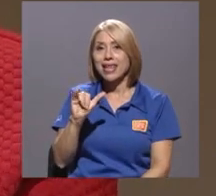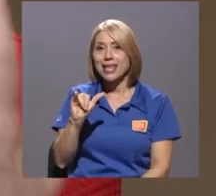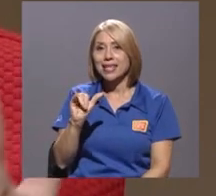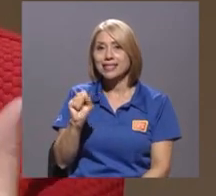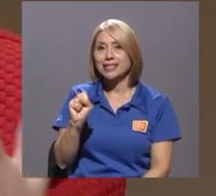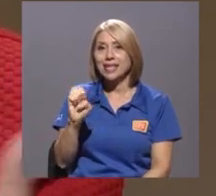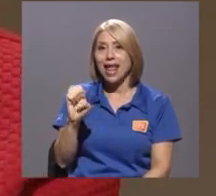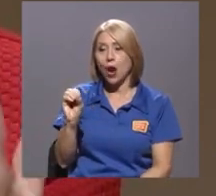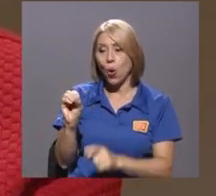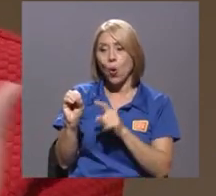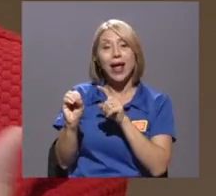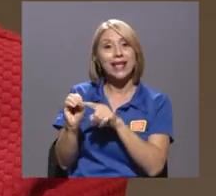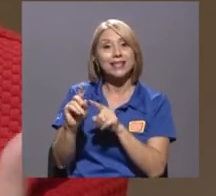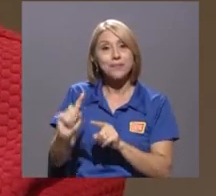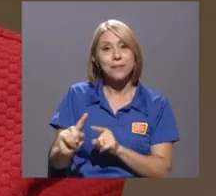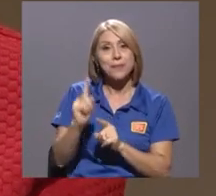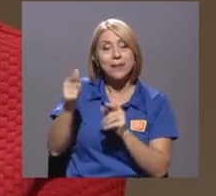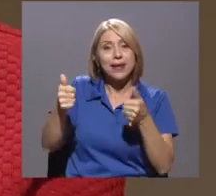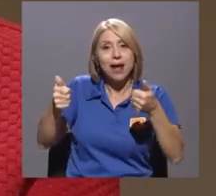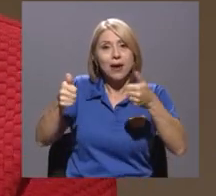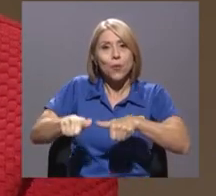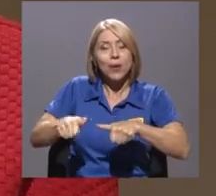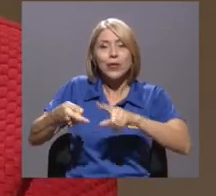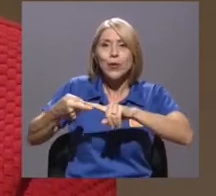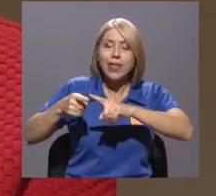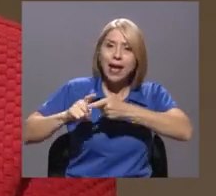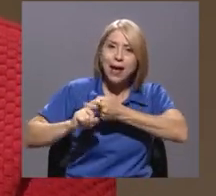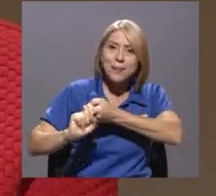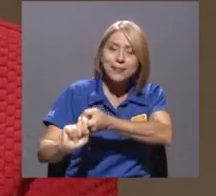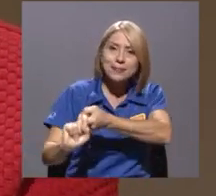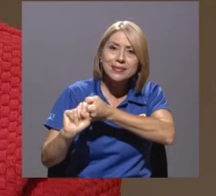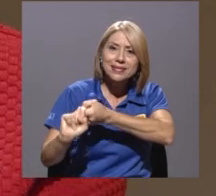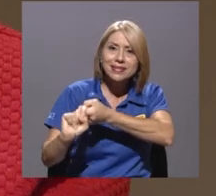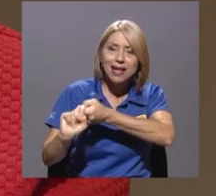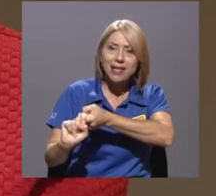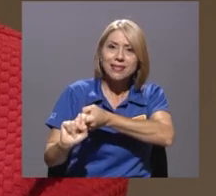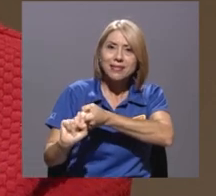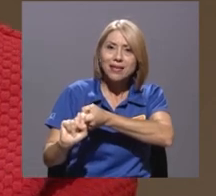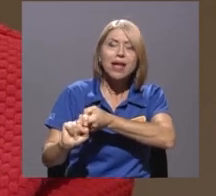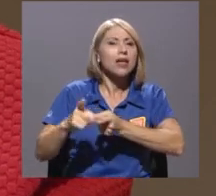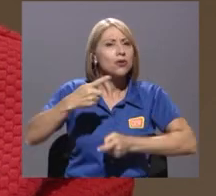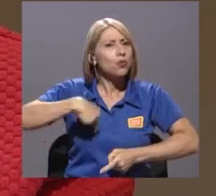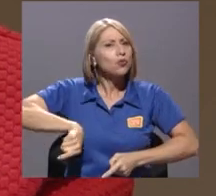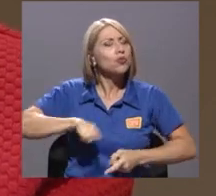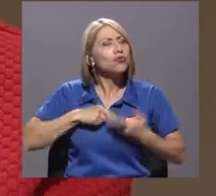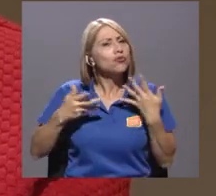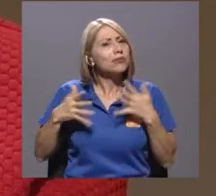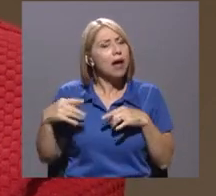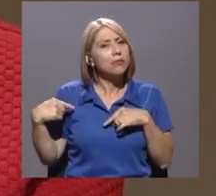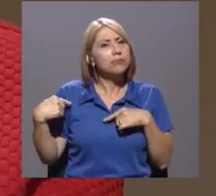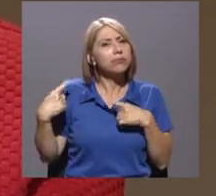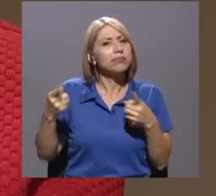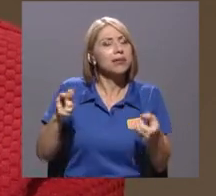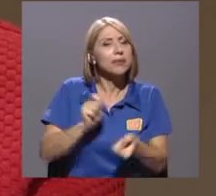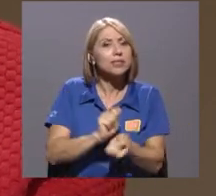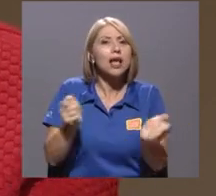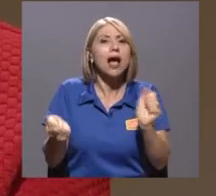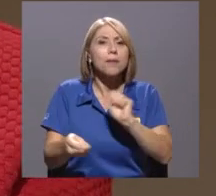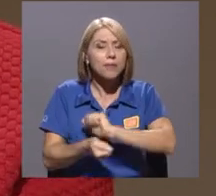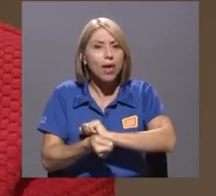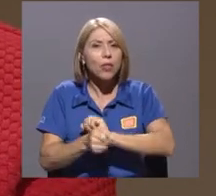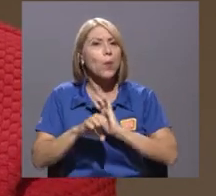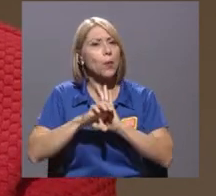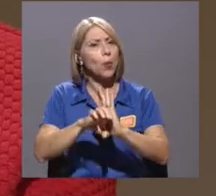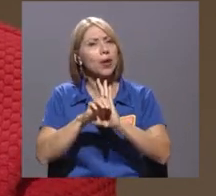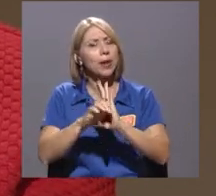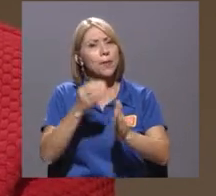un acuerdo de amistad hemos cambiado por ejemplo entre desde